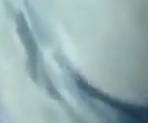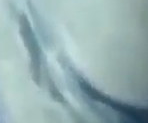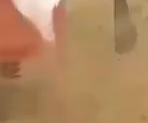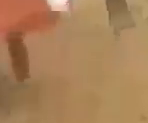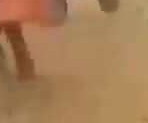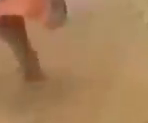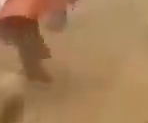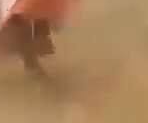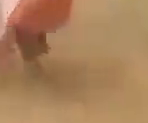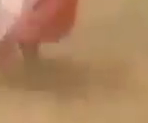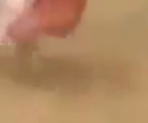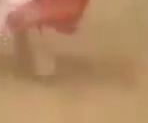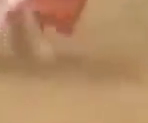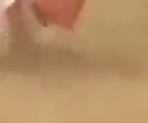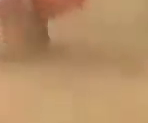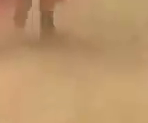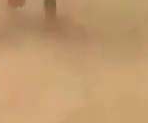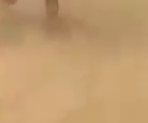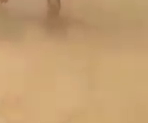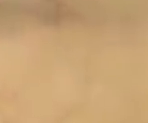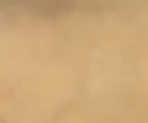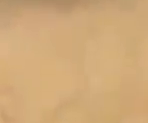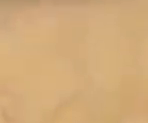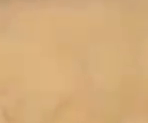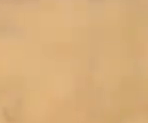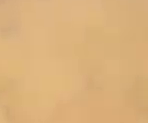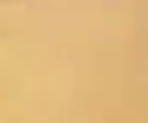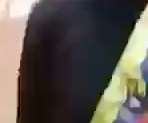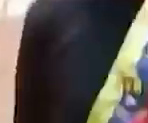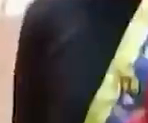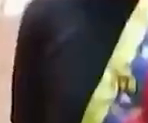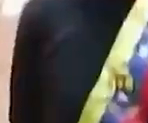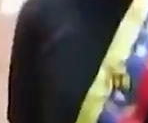se convirtió en su propia semilla. Ahí está la semilla que